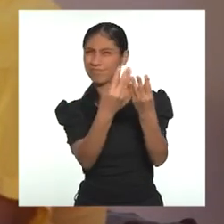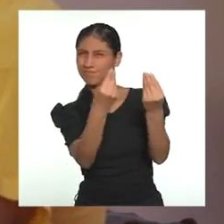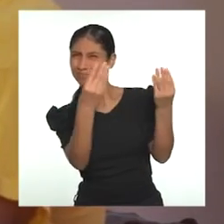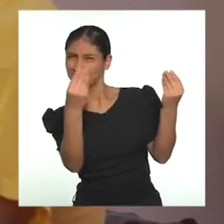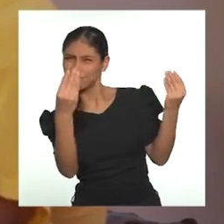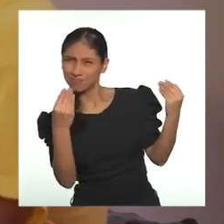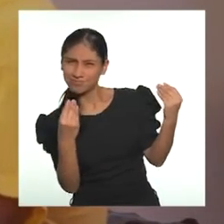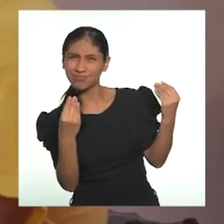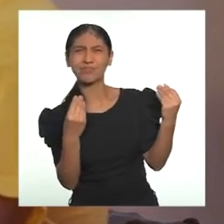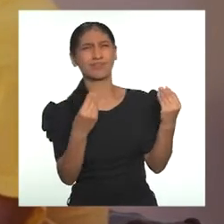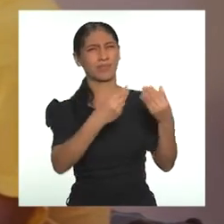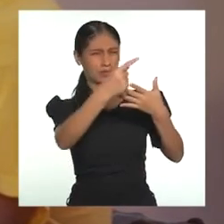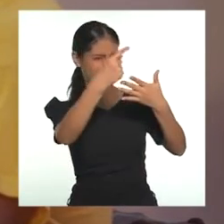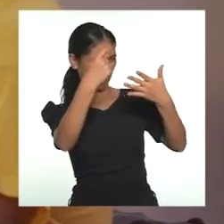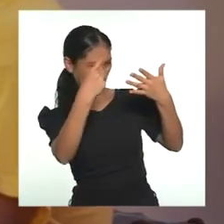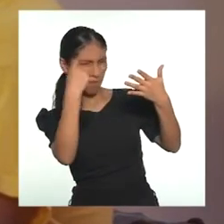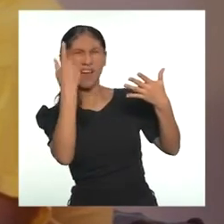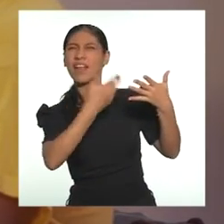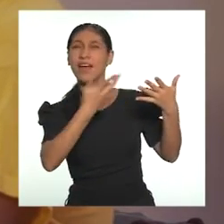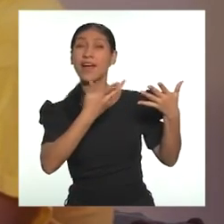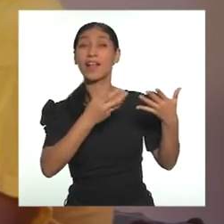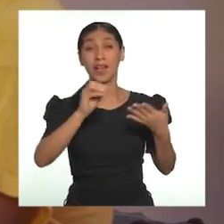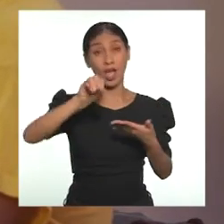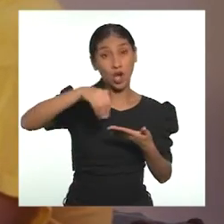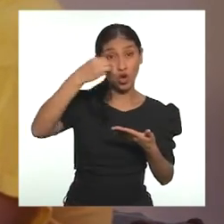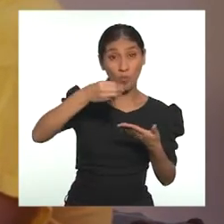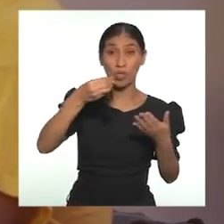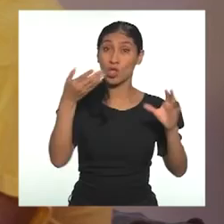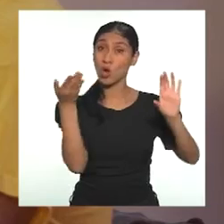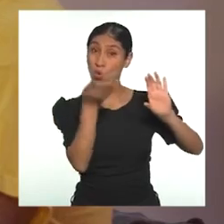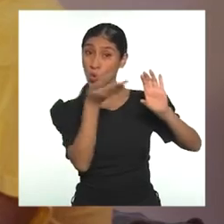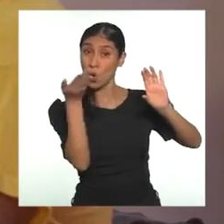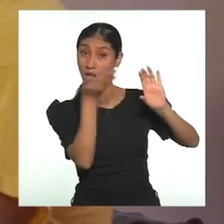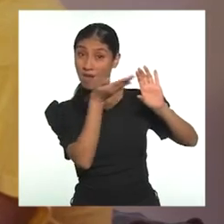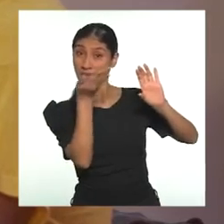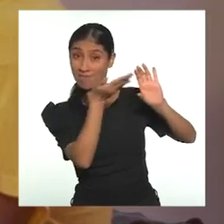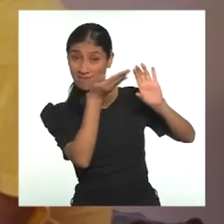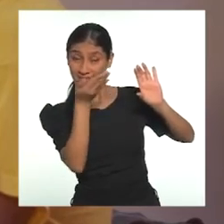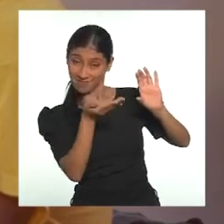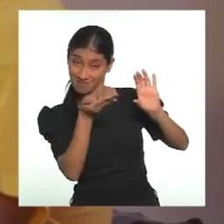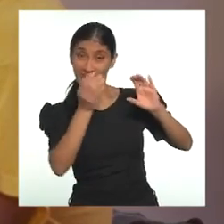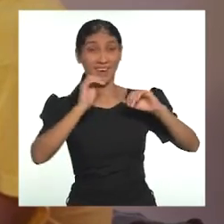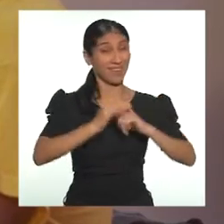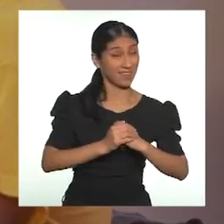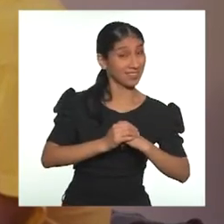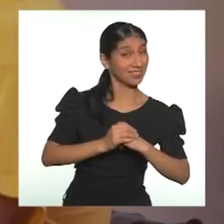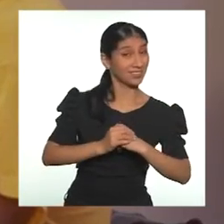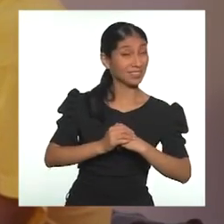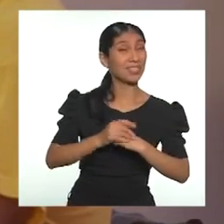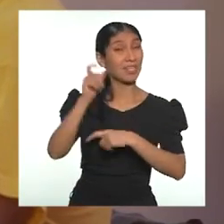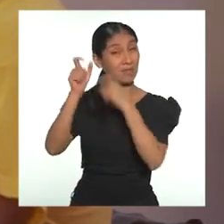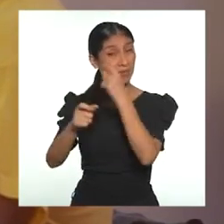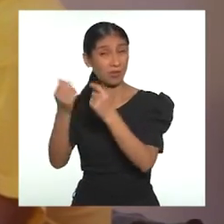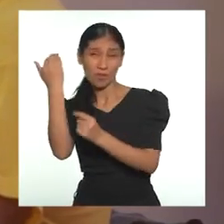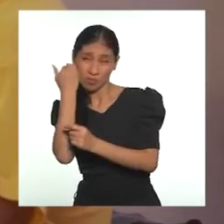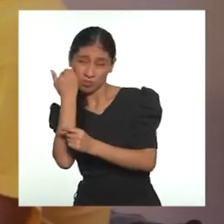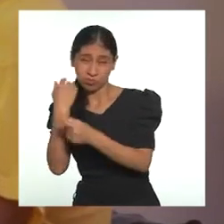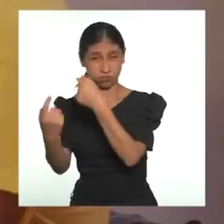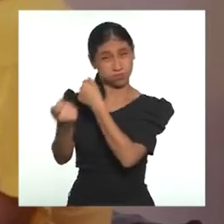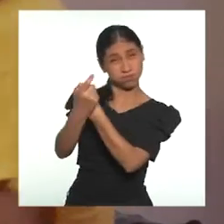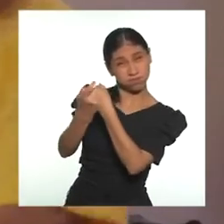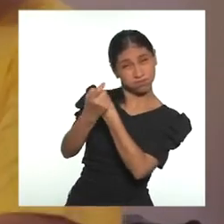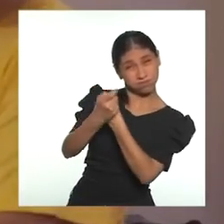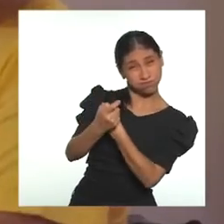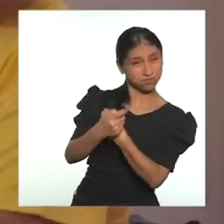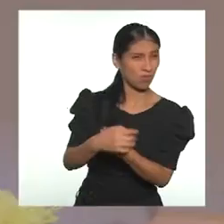existen muchísimas formas para conservar los alimentos que nos han enseñado nuestros